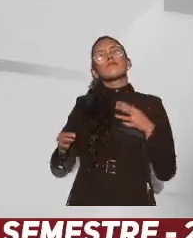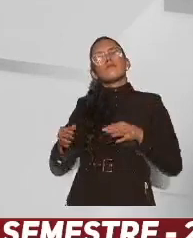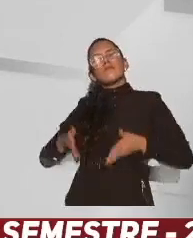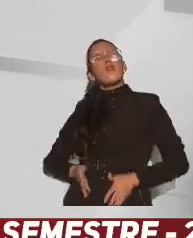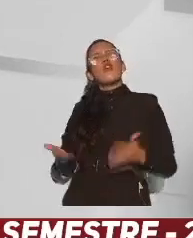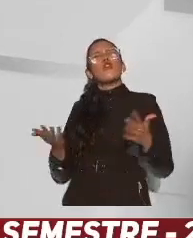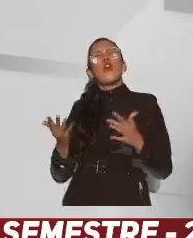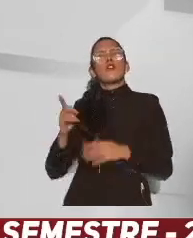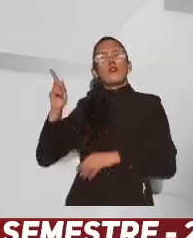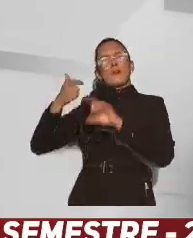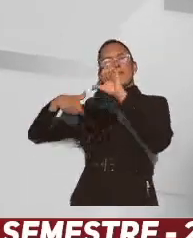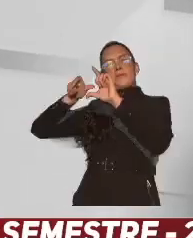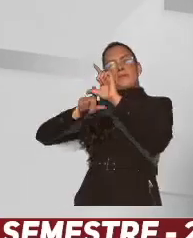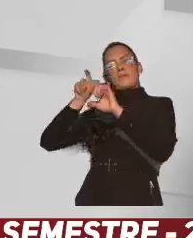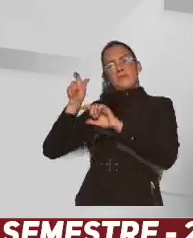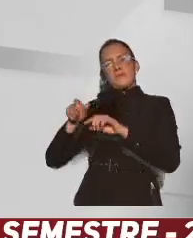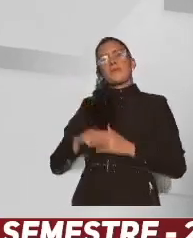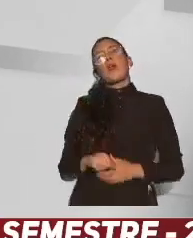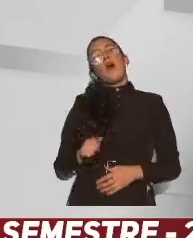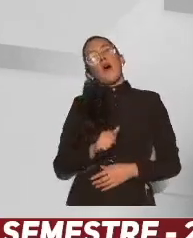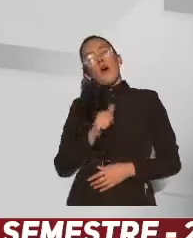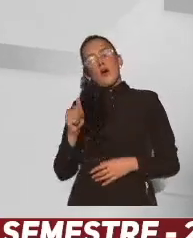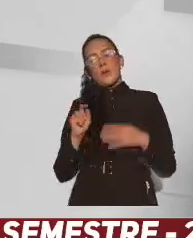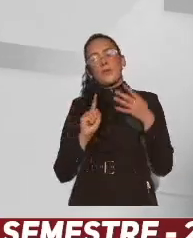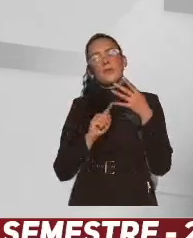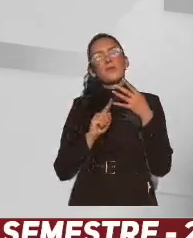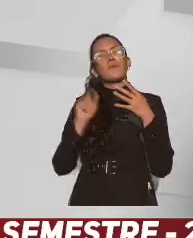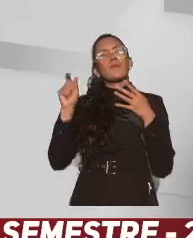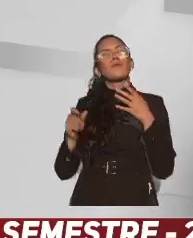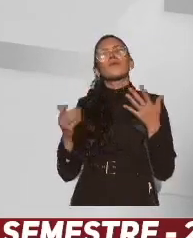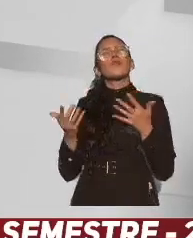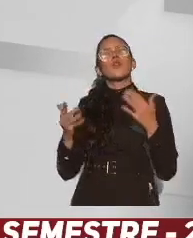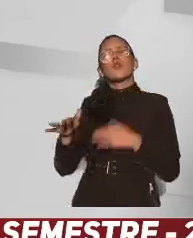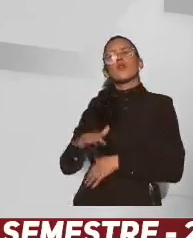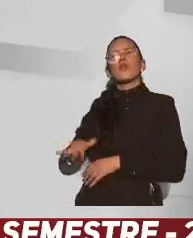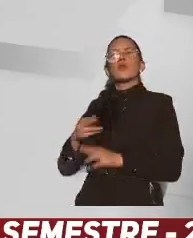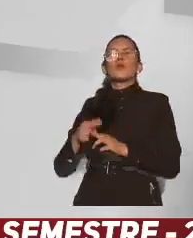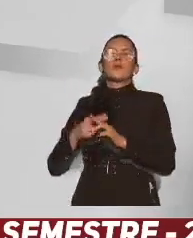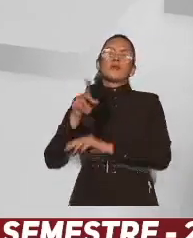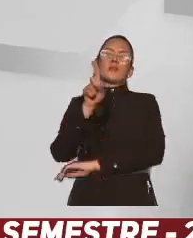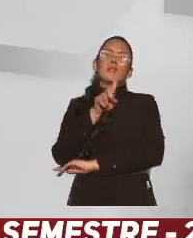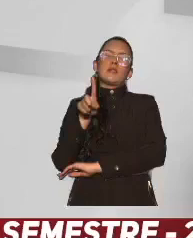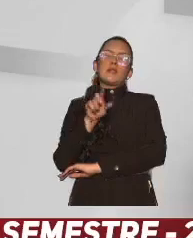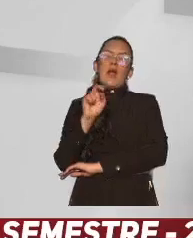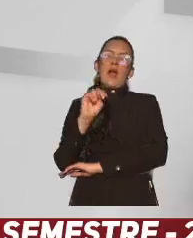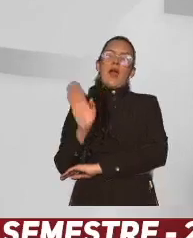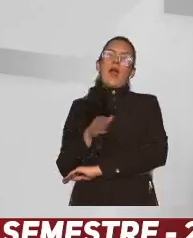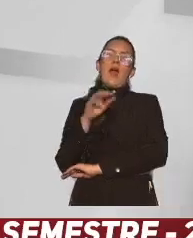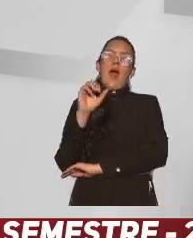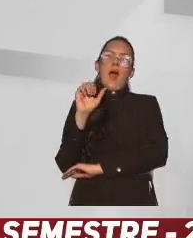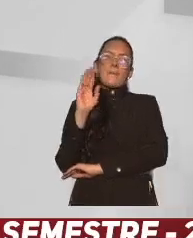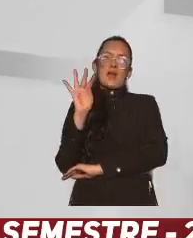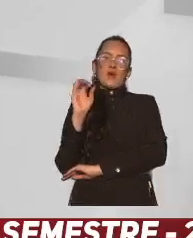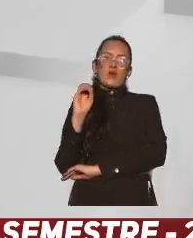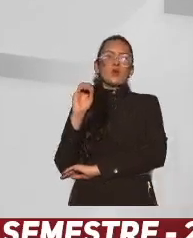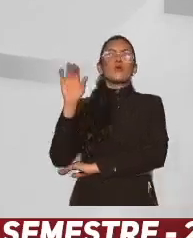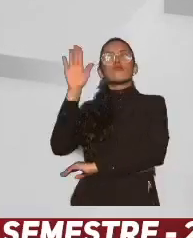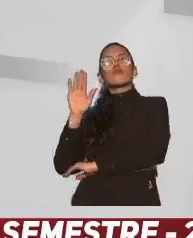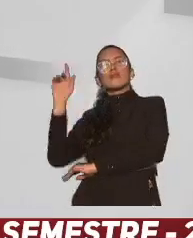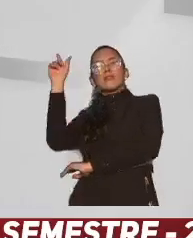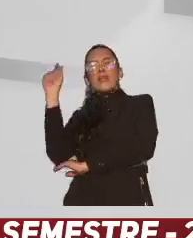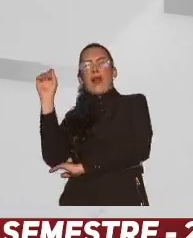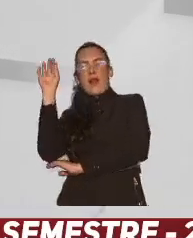Guajira. Soldado Acevedo Kevin, oriundo de San Alberto, en el departamento del Cesar. Soldado